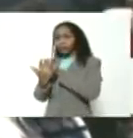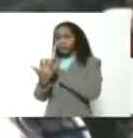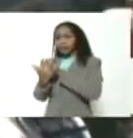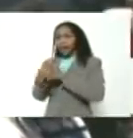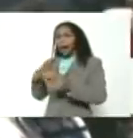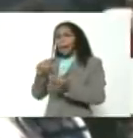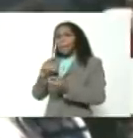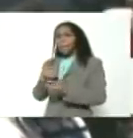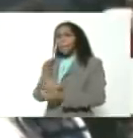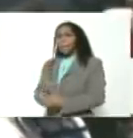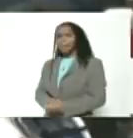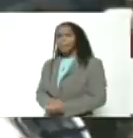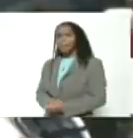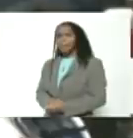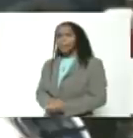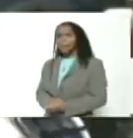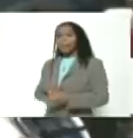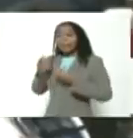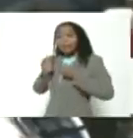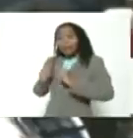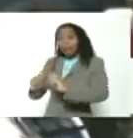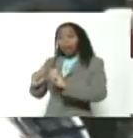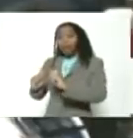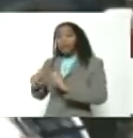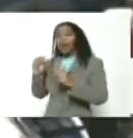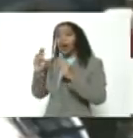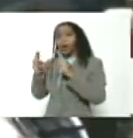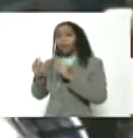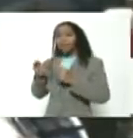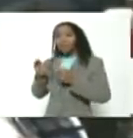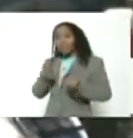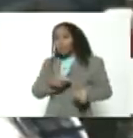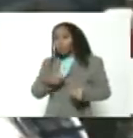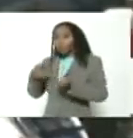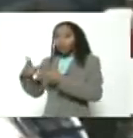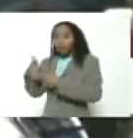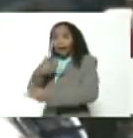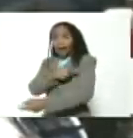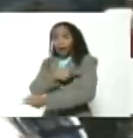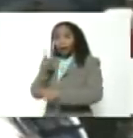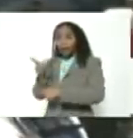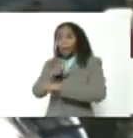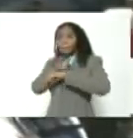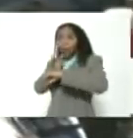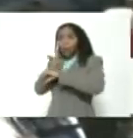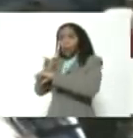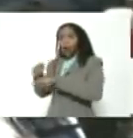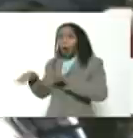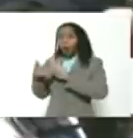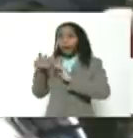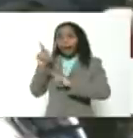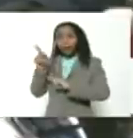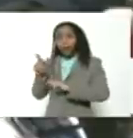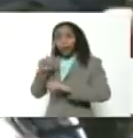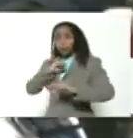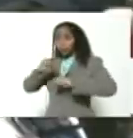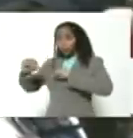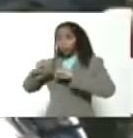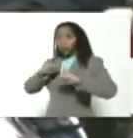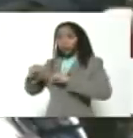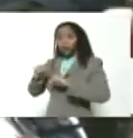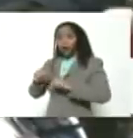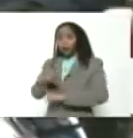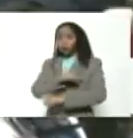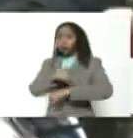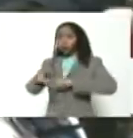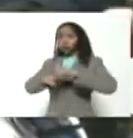Malvinas, que trataron de sacar un herido y era plomo contra ellos. Era una acción dirigida, porque